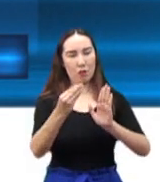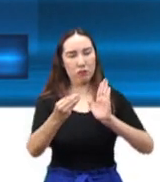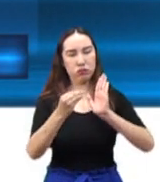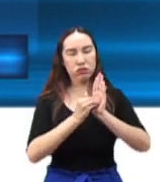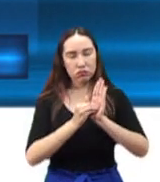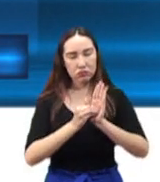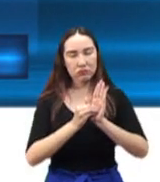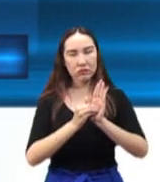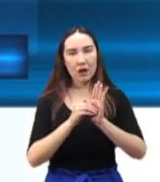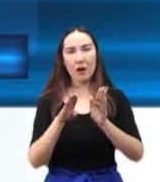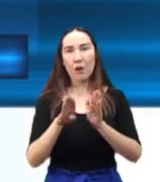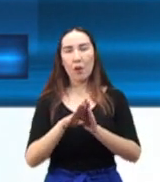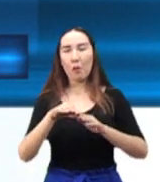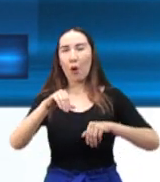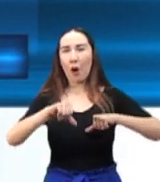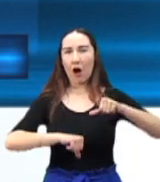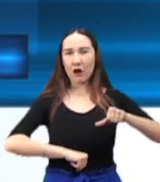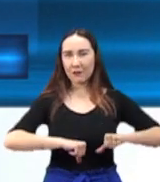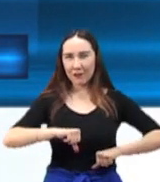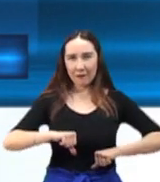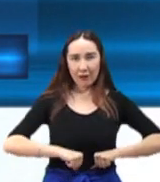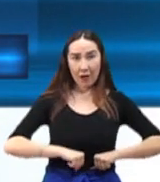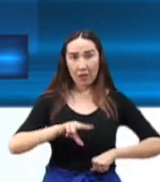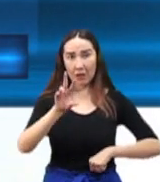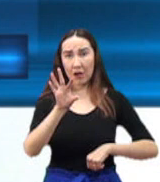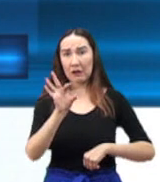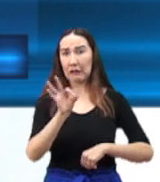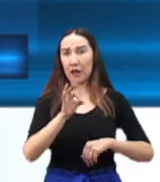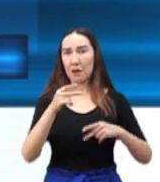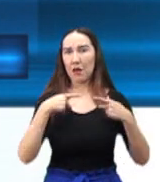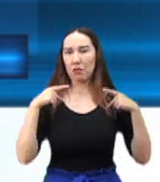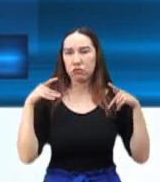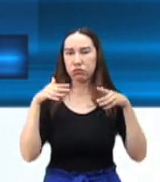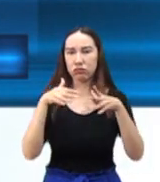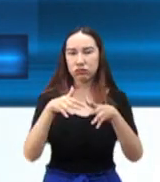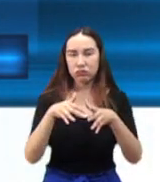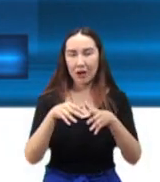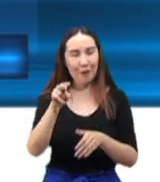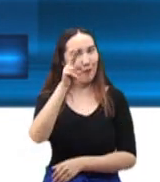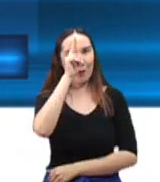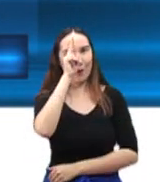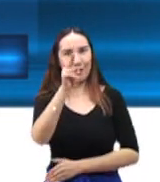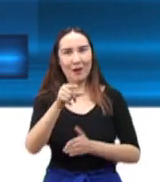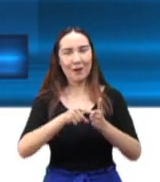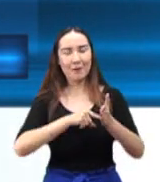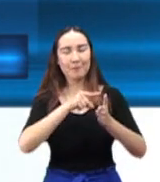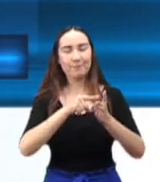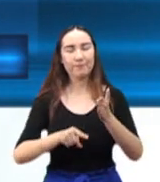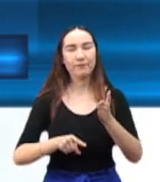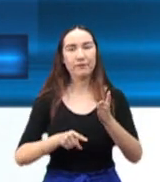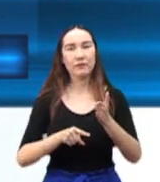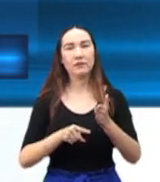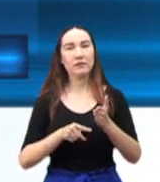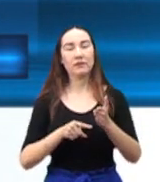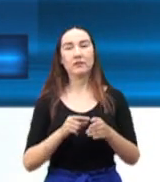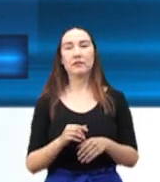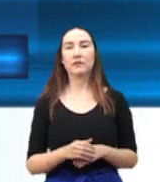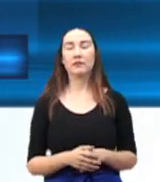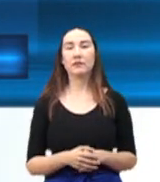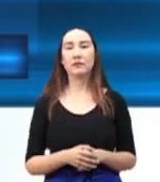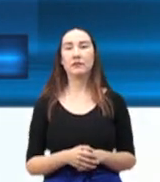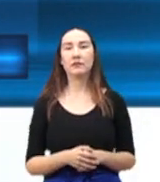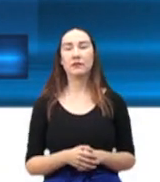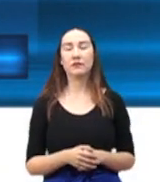de toda actividad que concentre personas, que genere movilidad, para poder